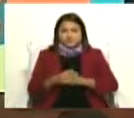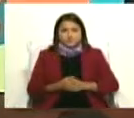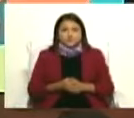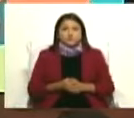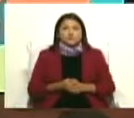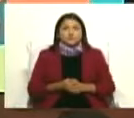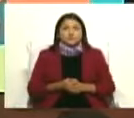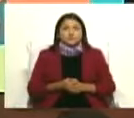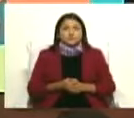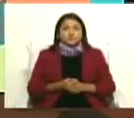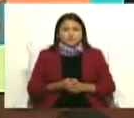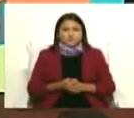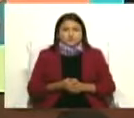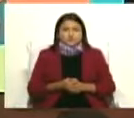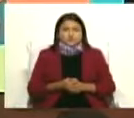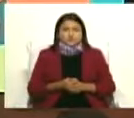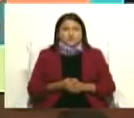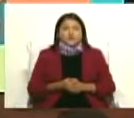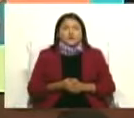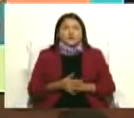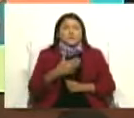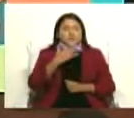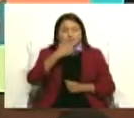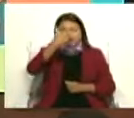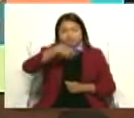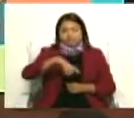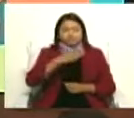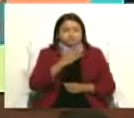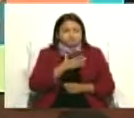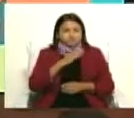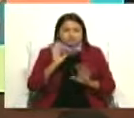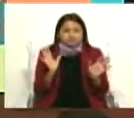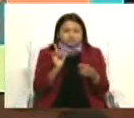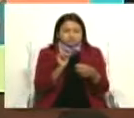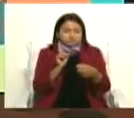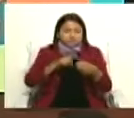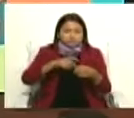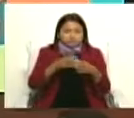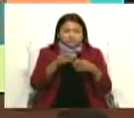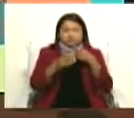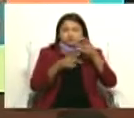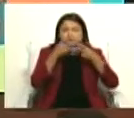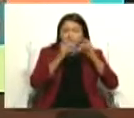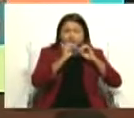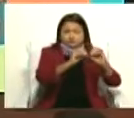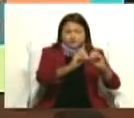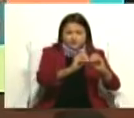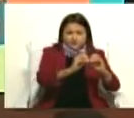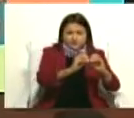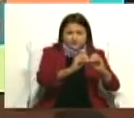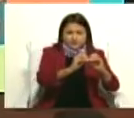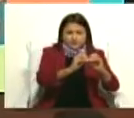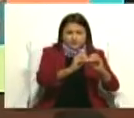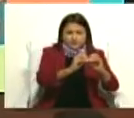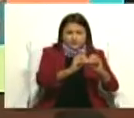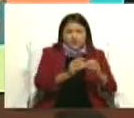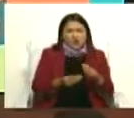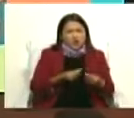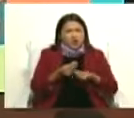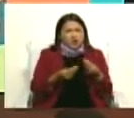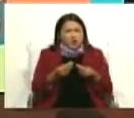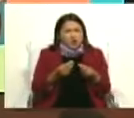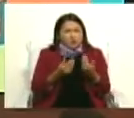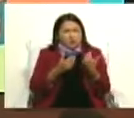@soymisterlopez. Si no pertenezco a ningún partido político o sector, ¿cómo hago para organizar un